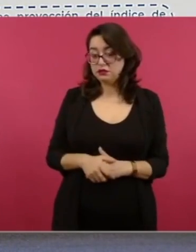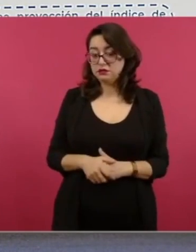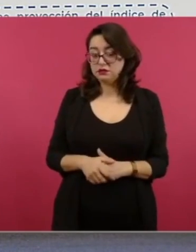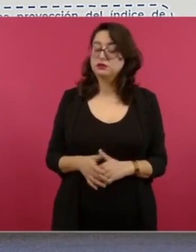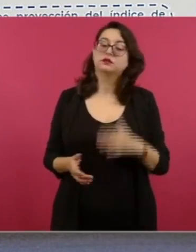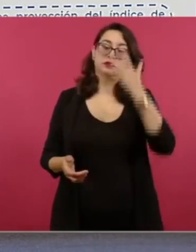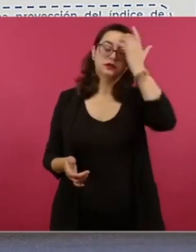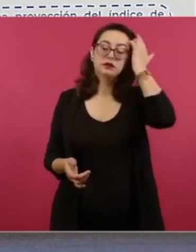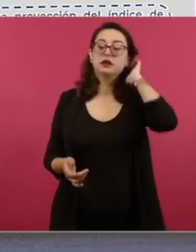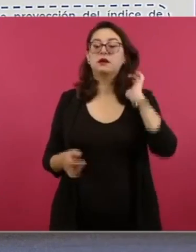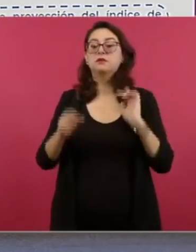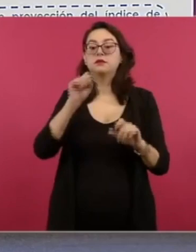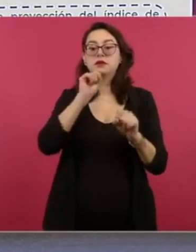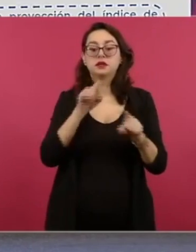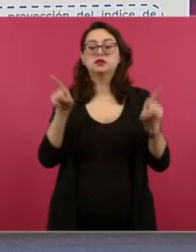género,